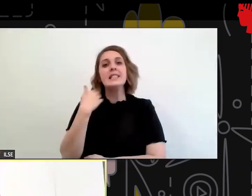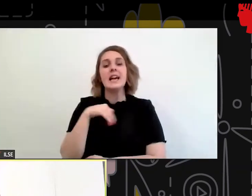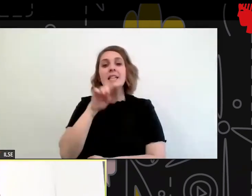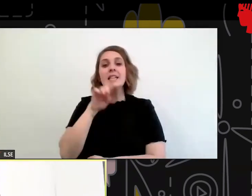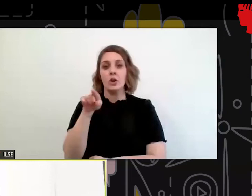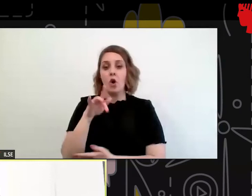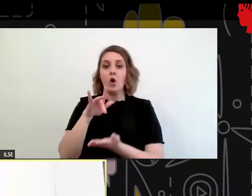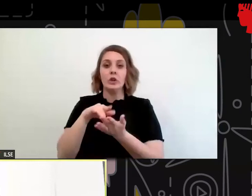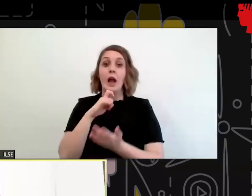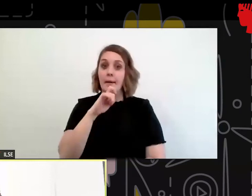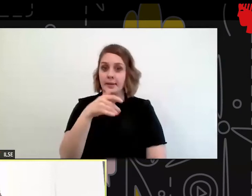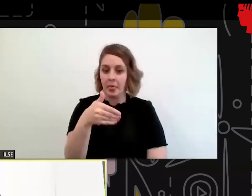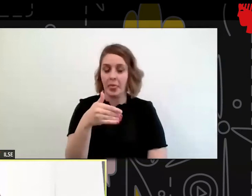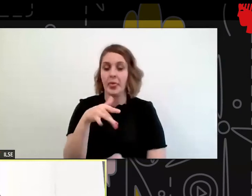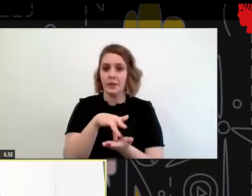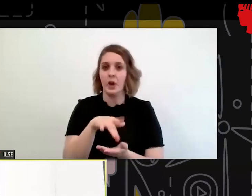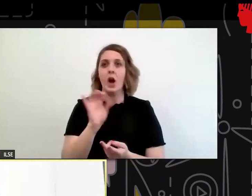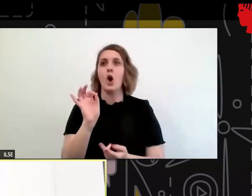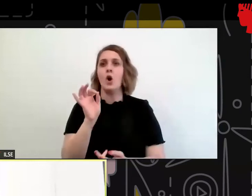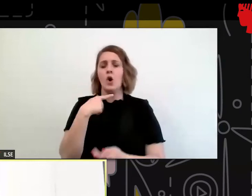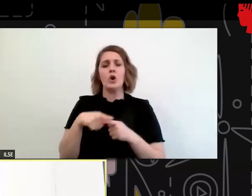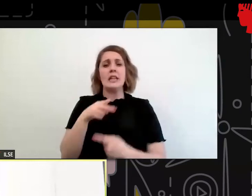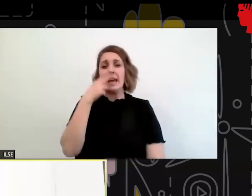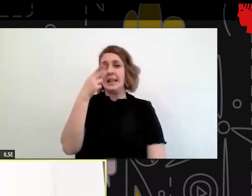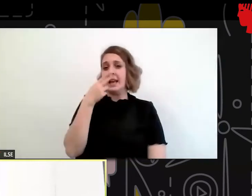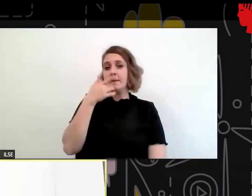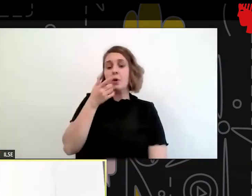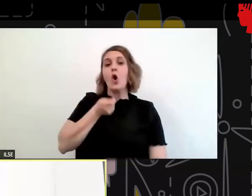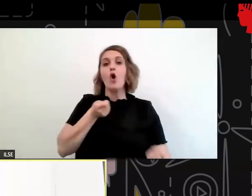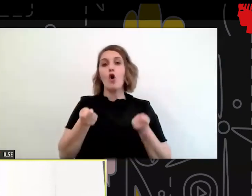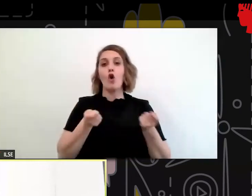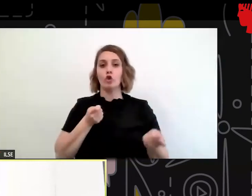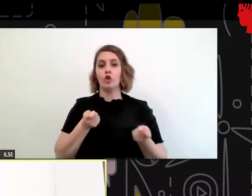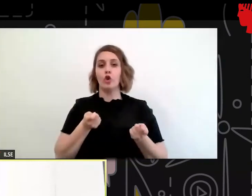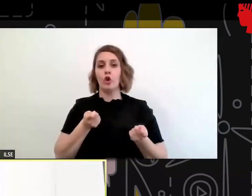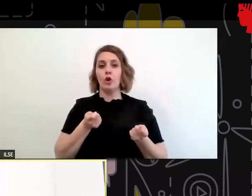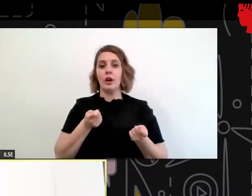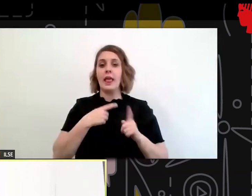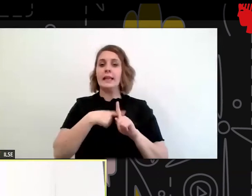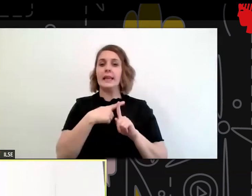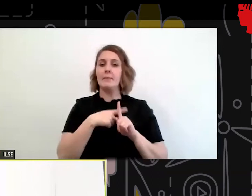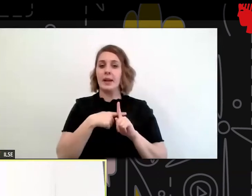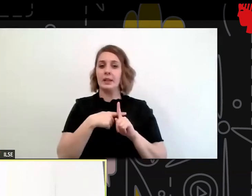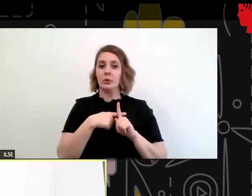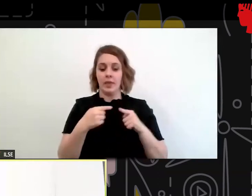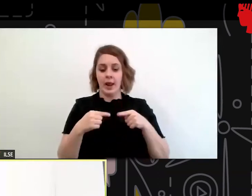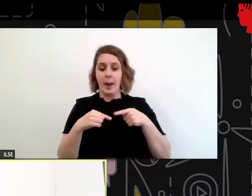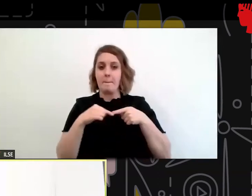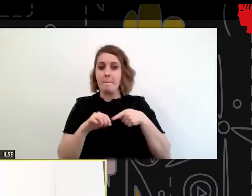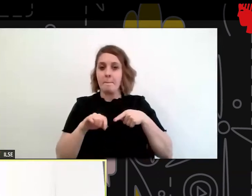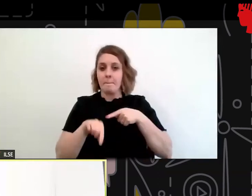poner. Tiene cosas tan interesantes como controla la temperatura de la pluma. Es decir, hay